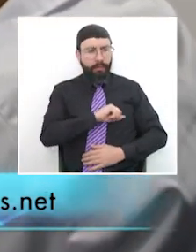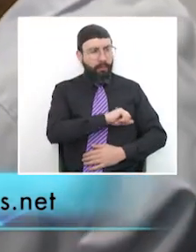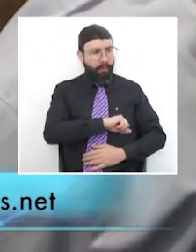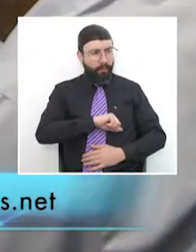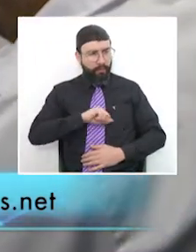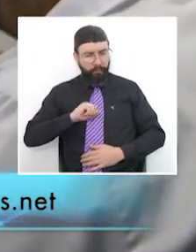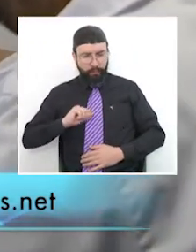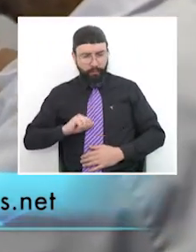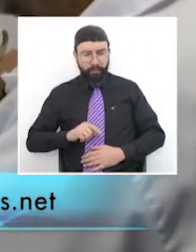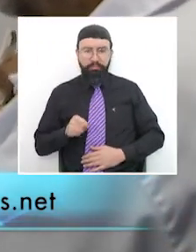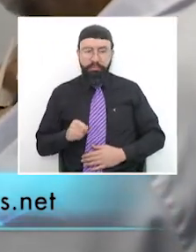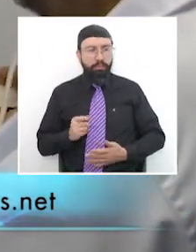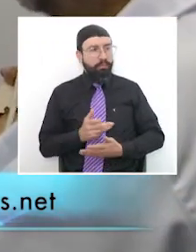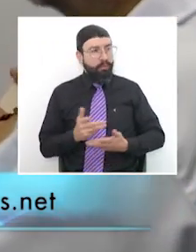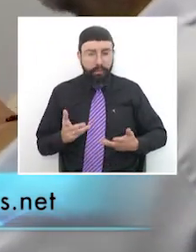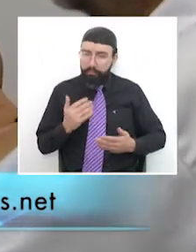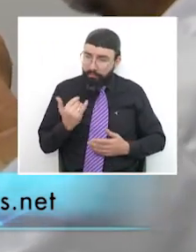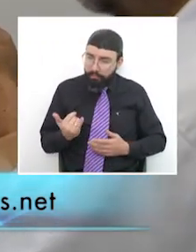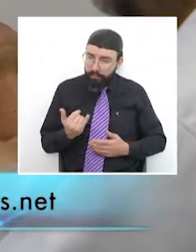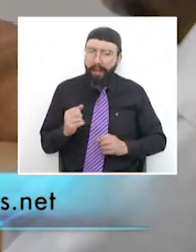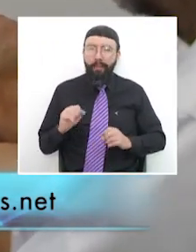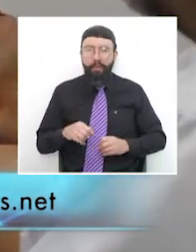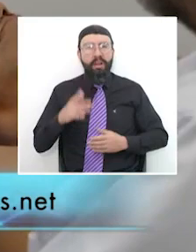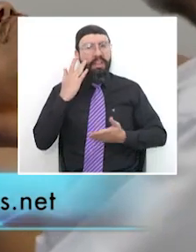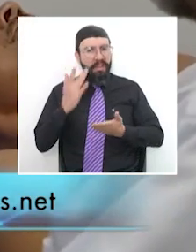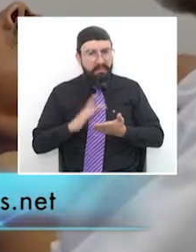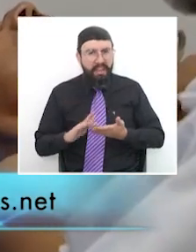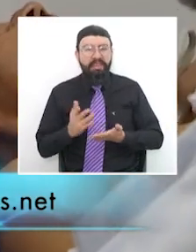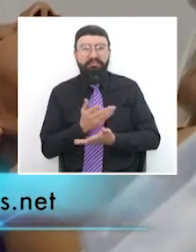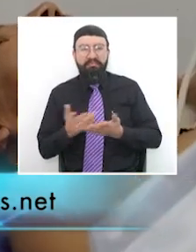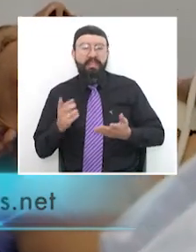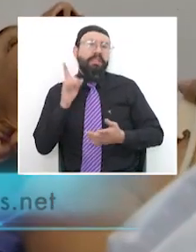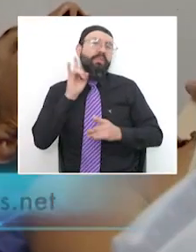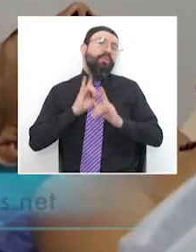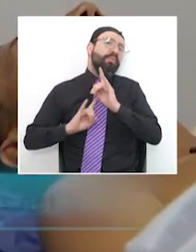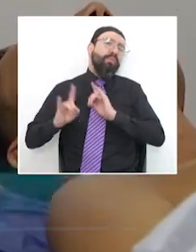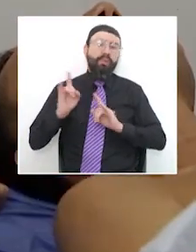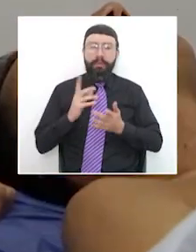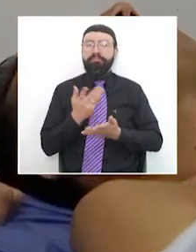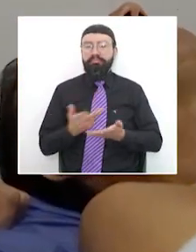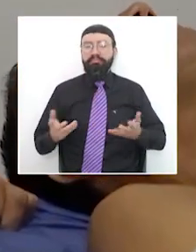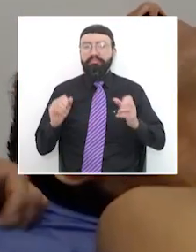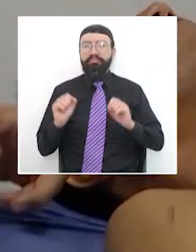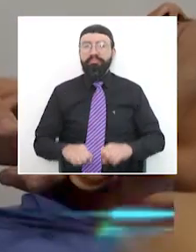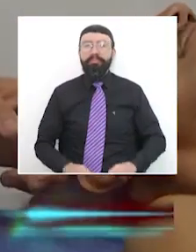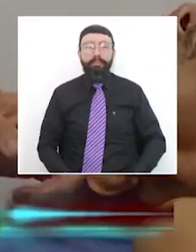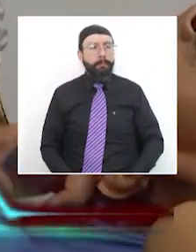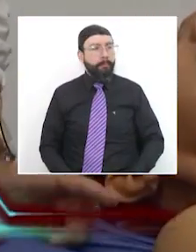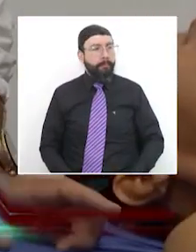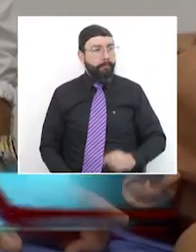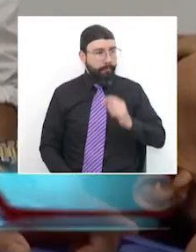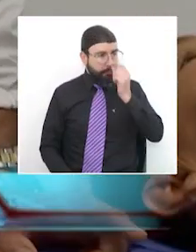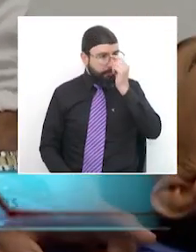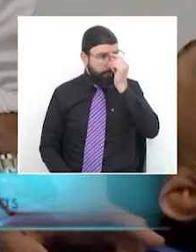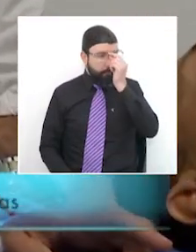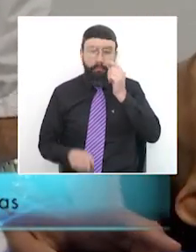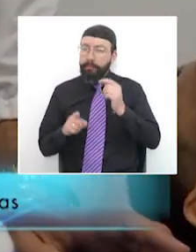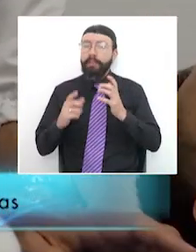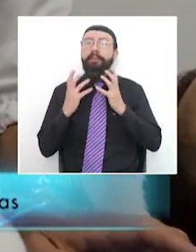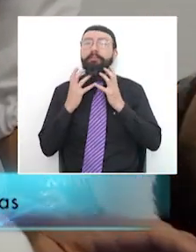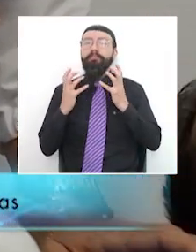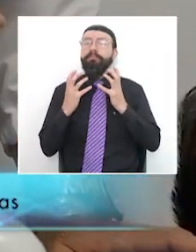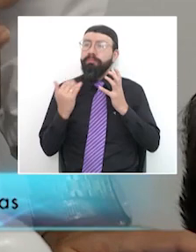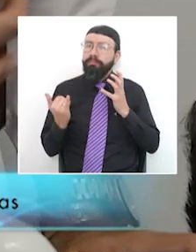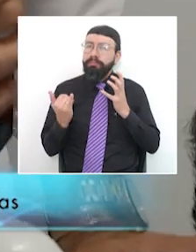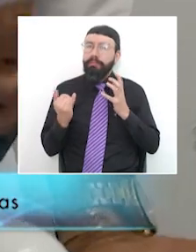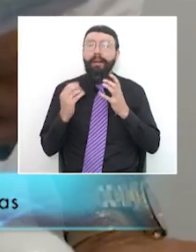intervencionista, ya podemos hacer limpieza de esas arterias cuando encontramos esas placas. Al lado está, bueno, ahí están los ganglios y Ahí también... están los